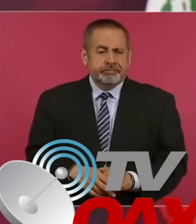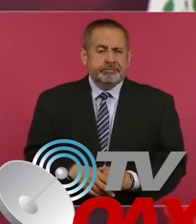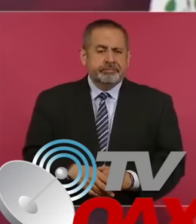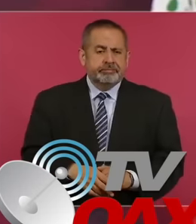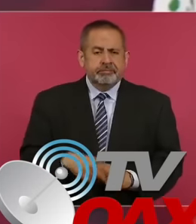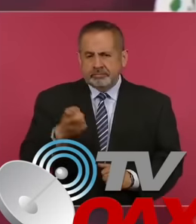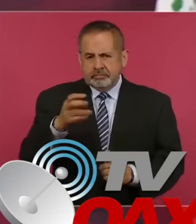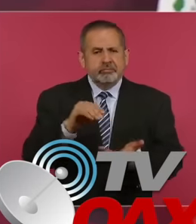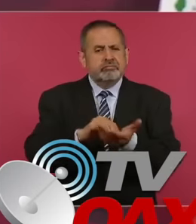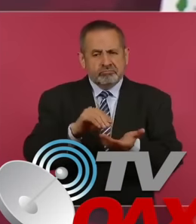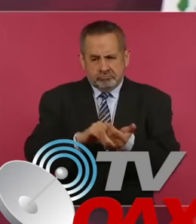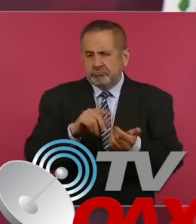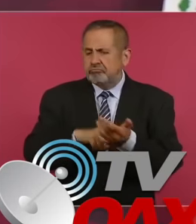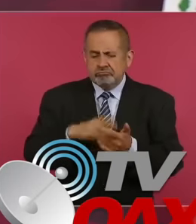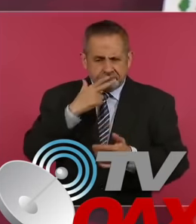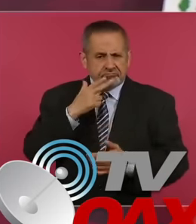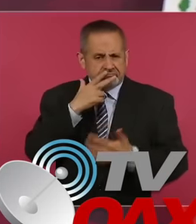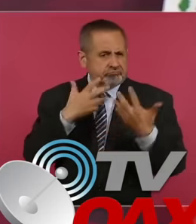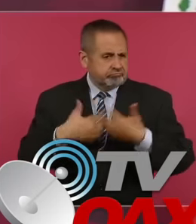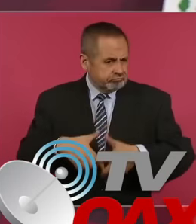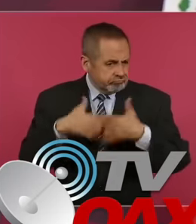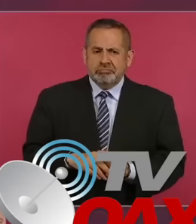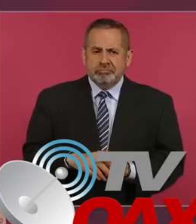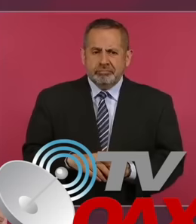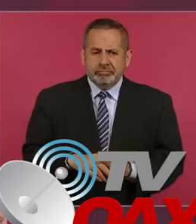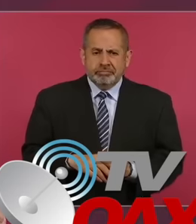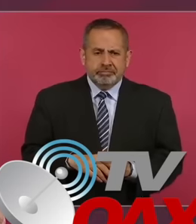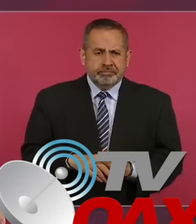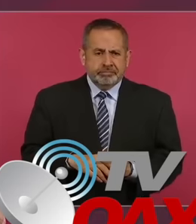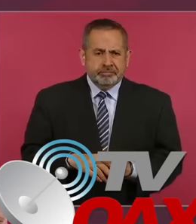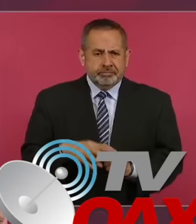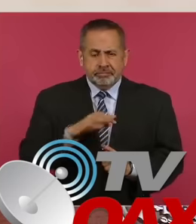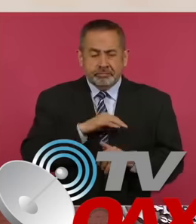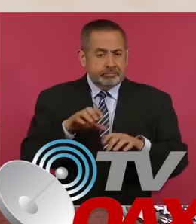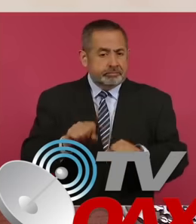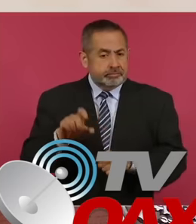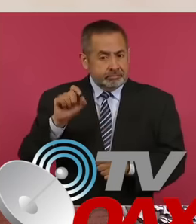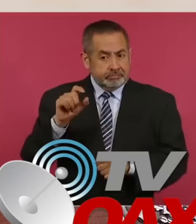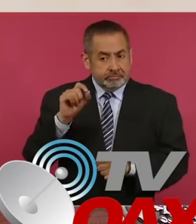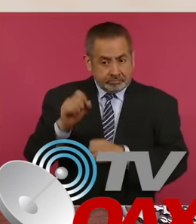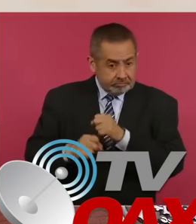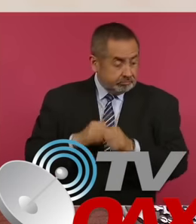Ahí están todavía, están cumpliendo, al cumplir 20 años.